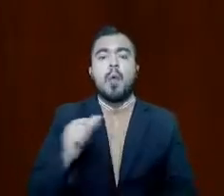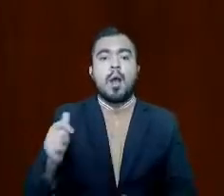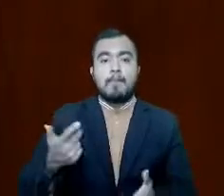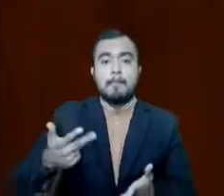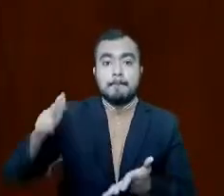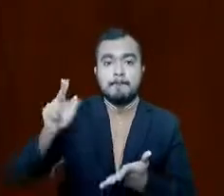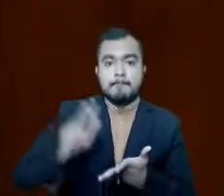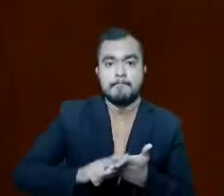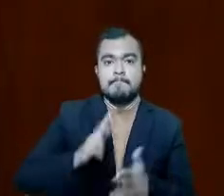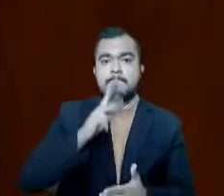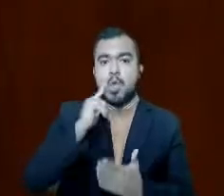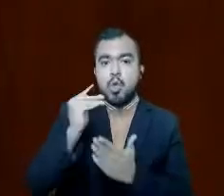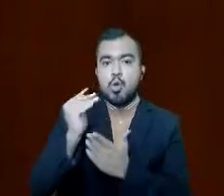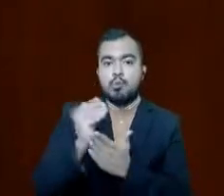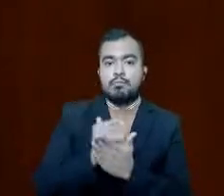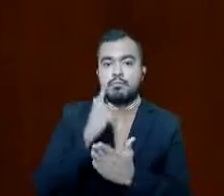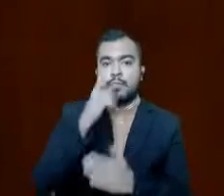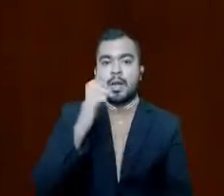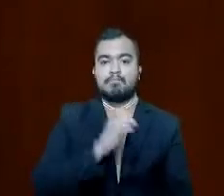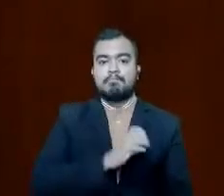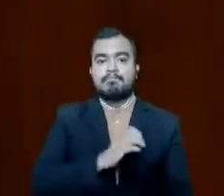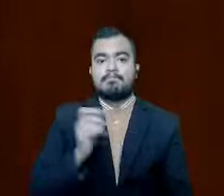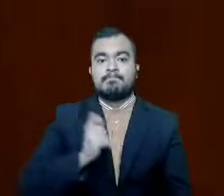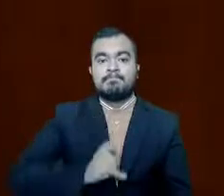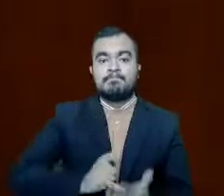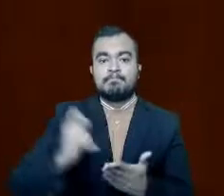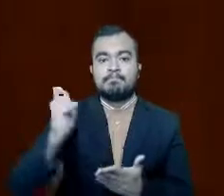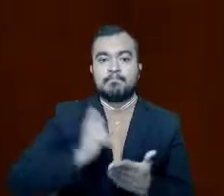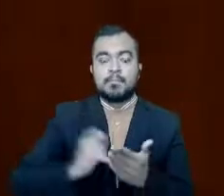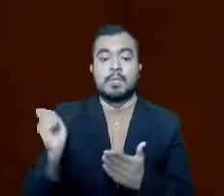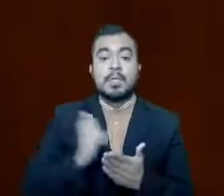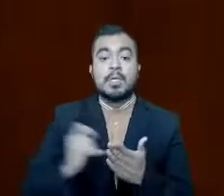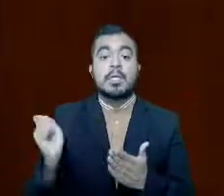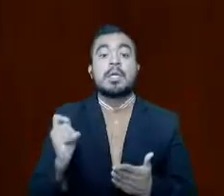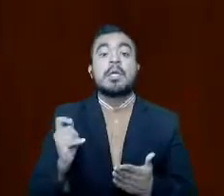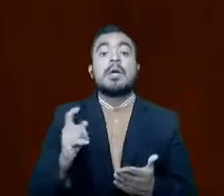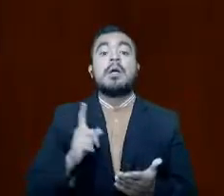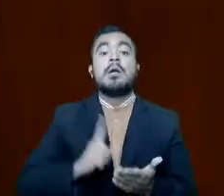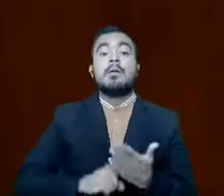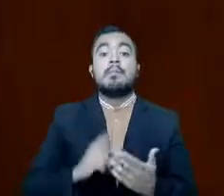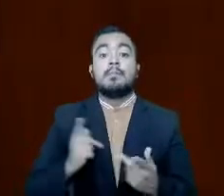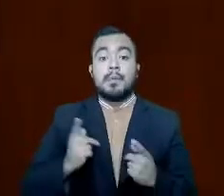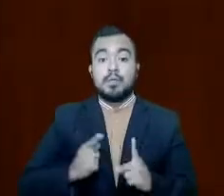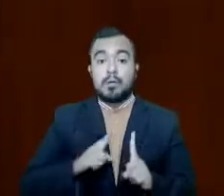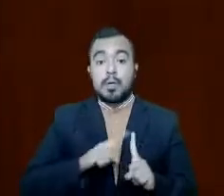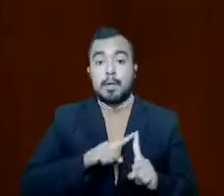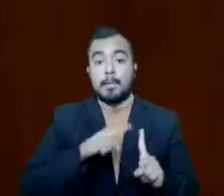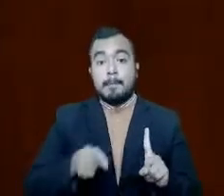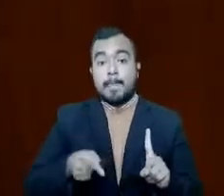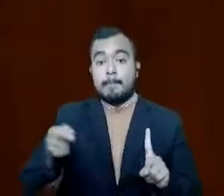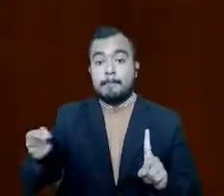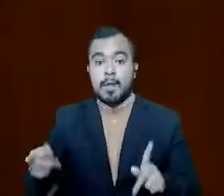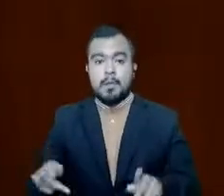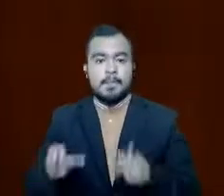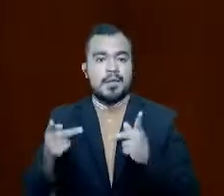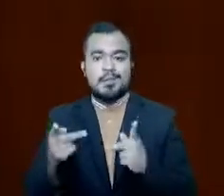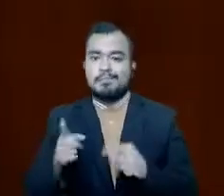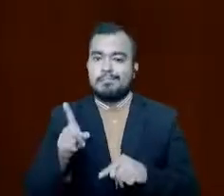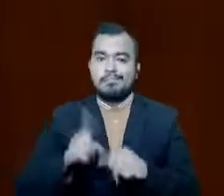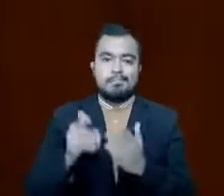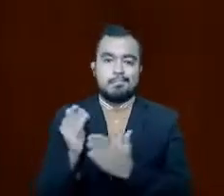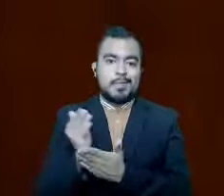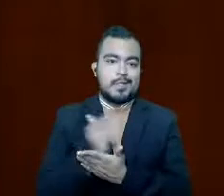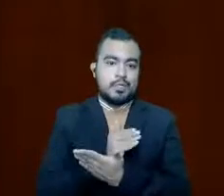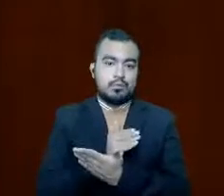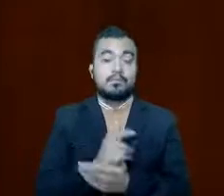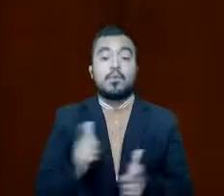campesina, suprimiendo en mayor medida los intermediarios. En el Partido del Trabajo